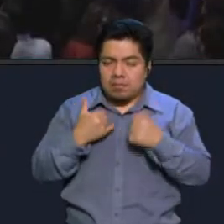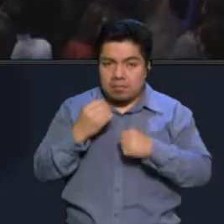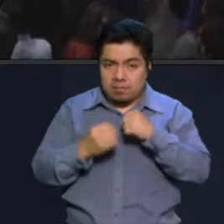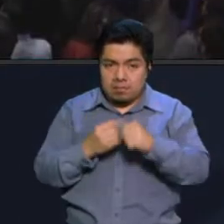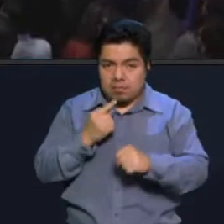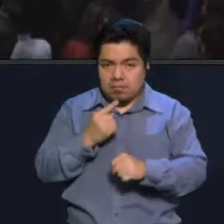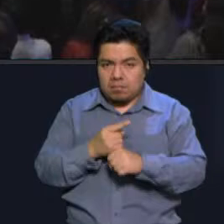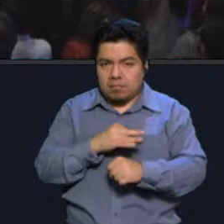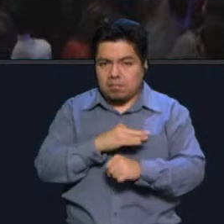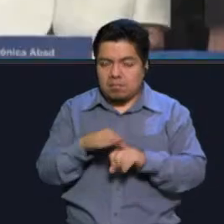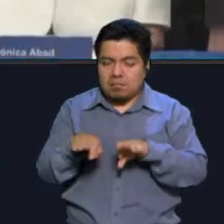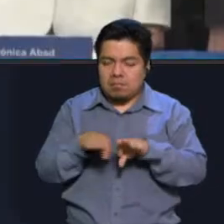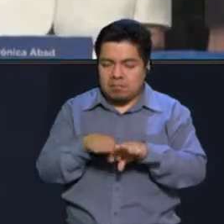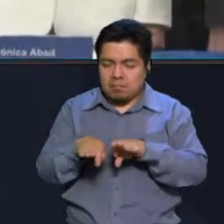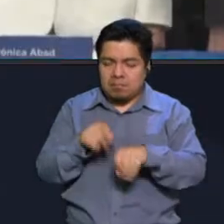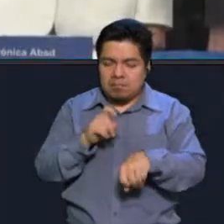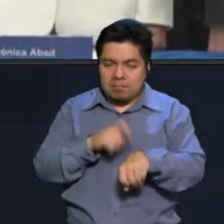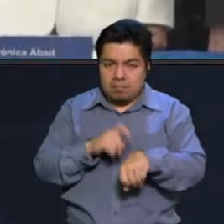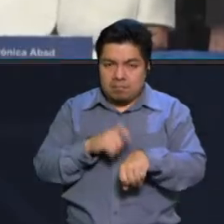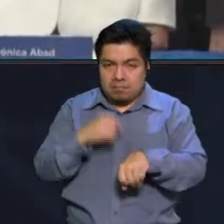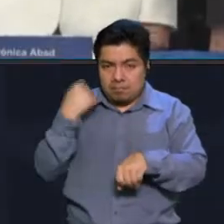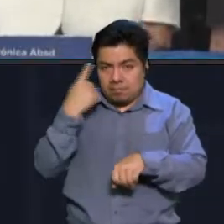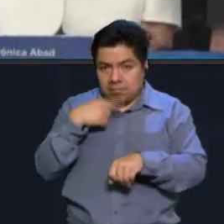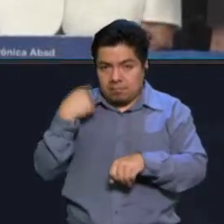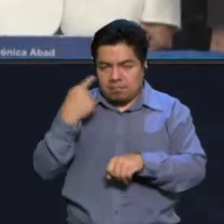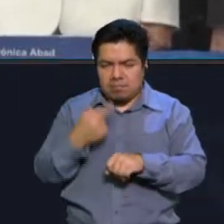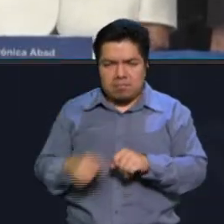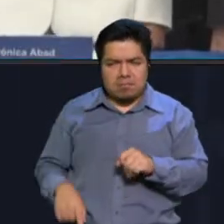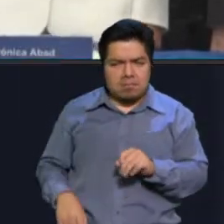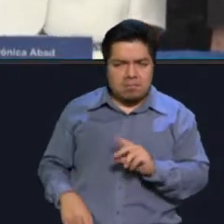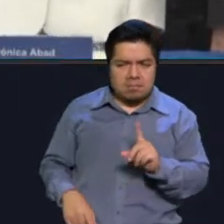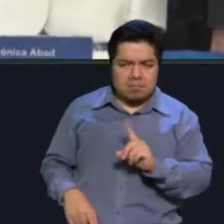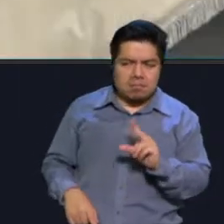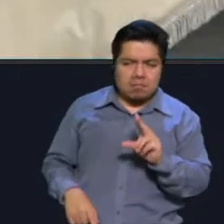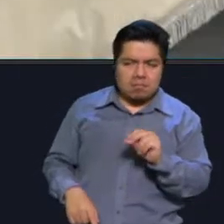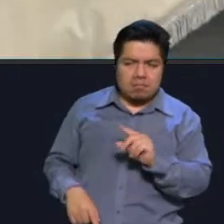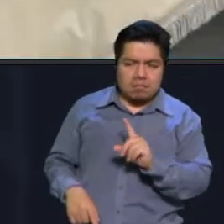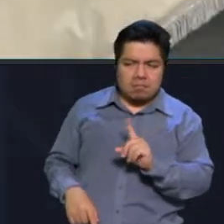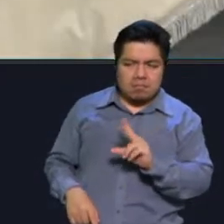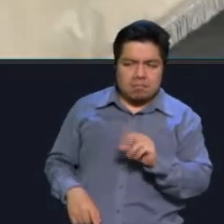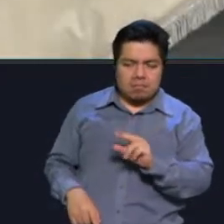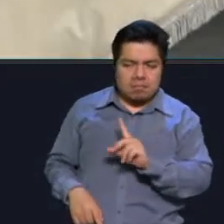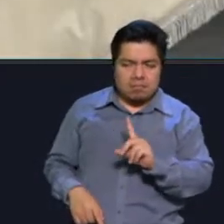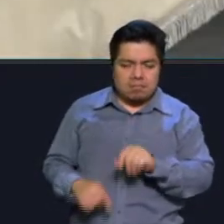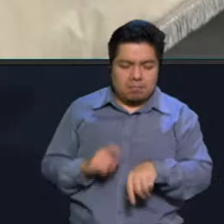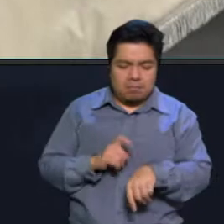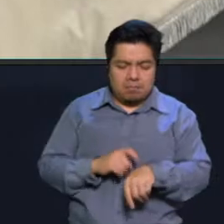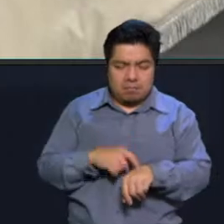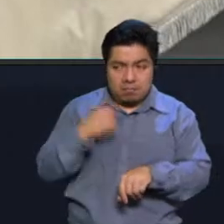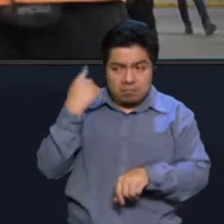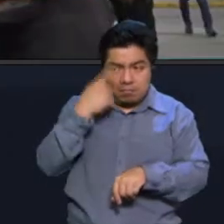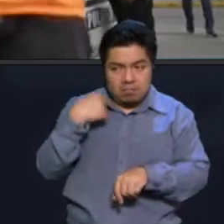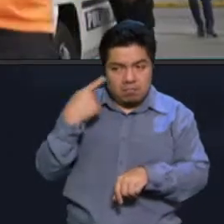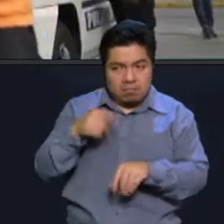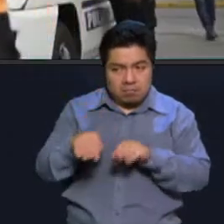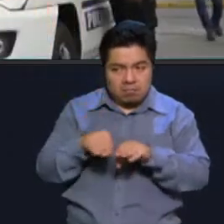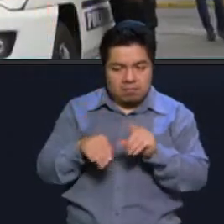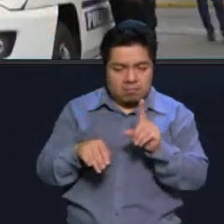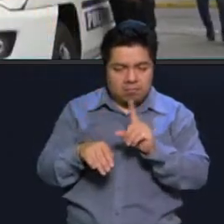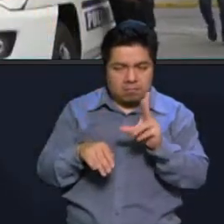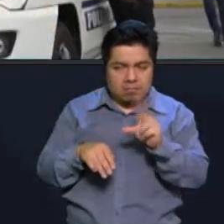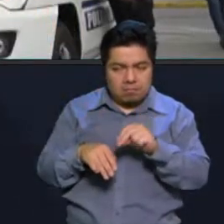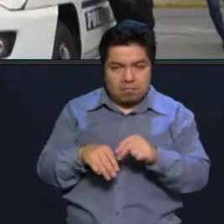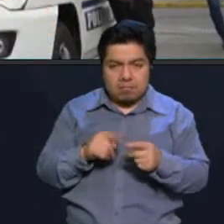que empezaran a trabajar por horas, pero la gente en la consulta le dijo no a la precariedad laboral por horas. En segundo lugar, que